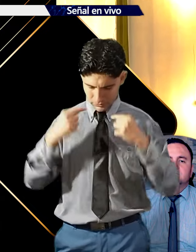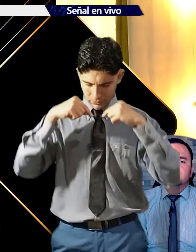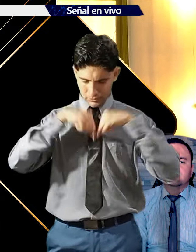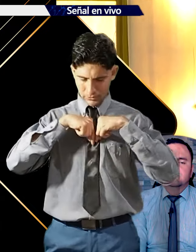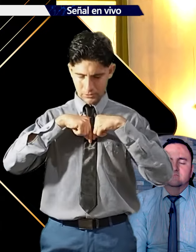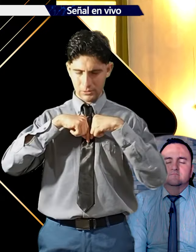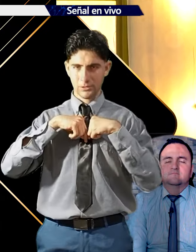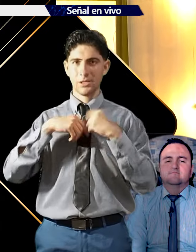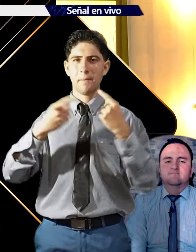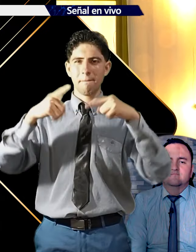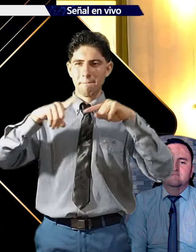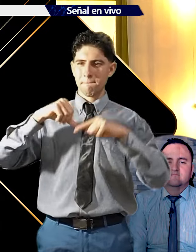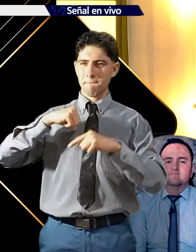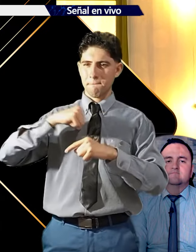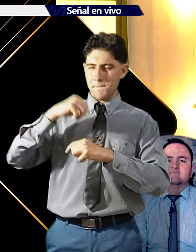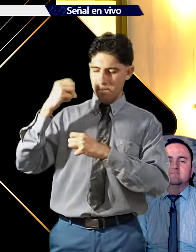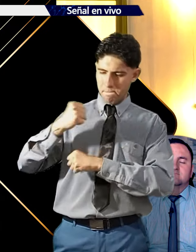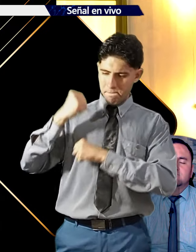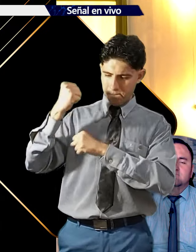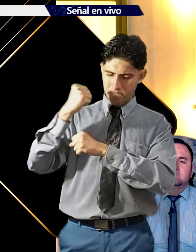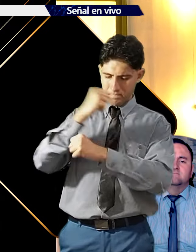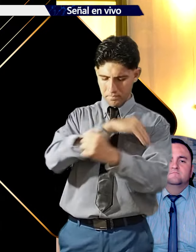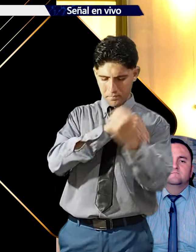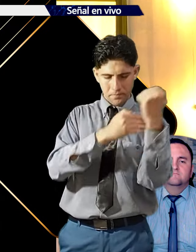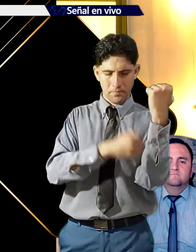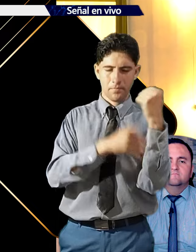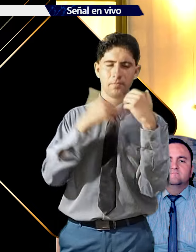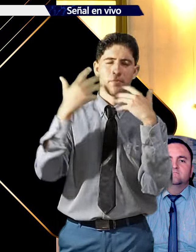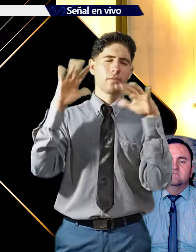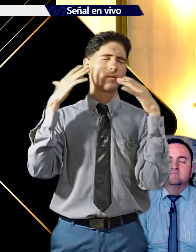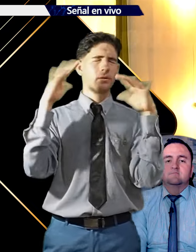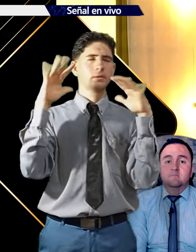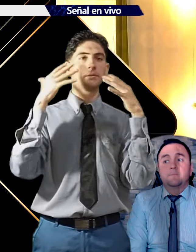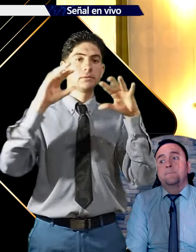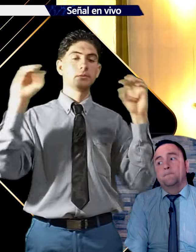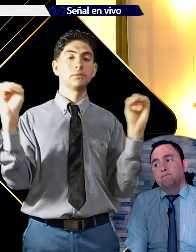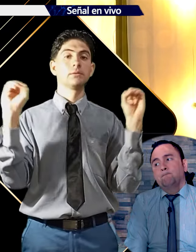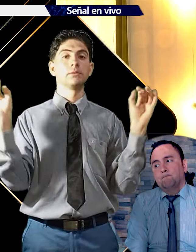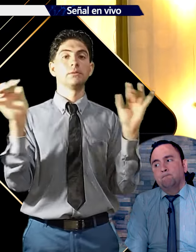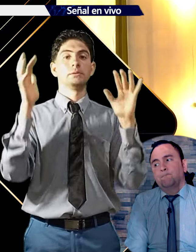espíritu de nuestro Padre está en nosotros. Apláudale a Él en esta hora.